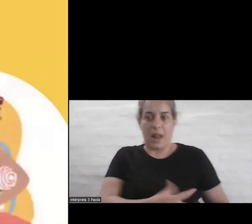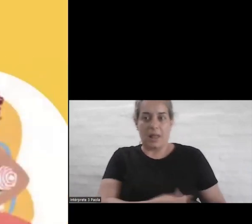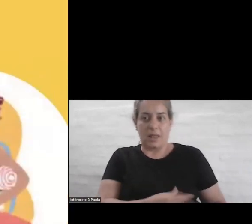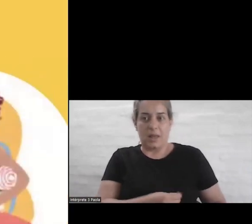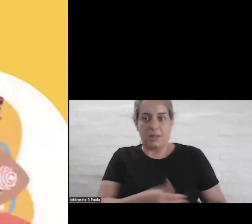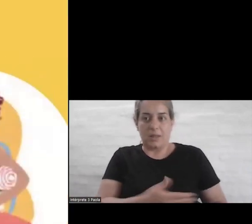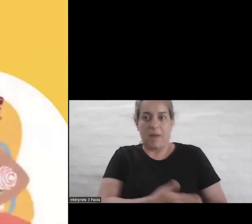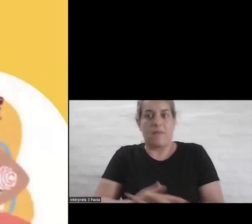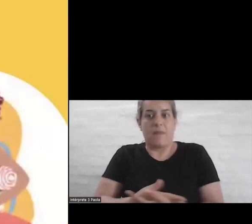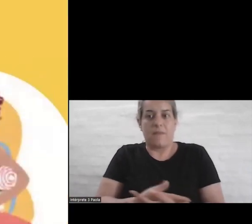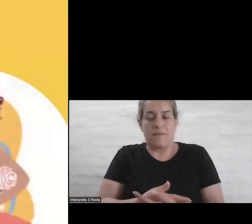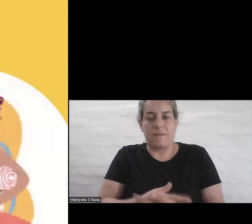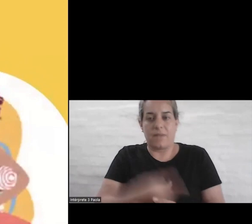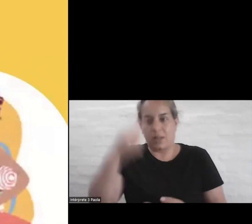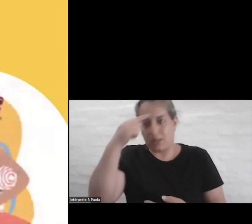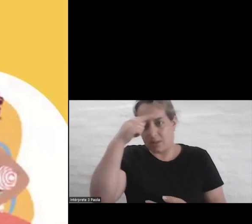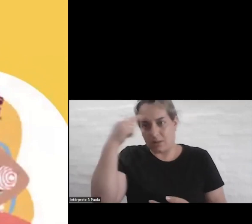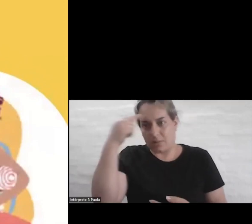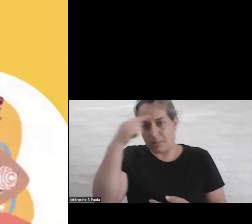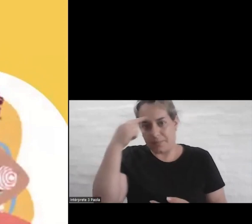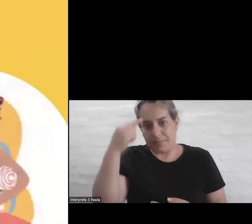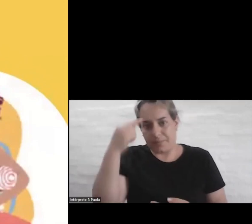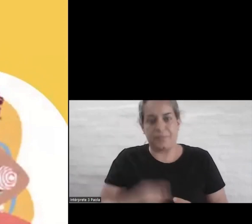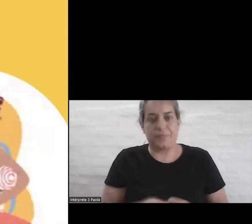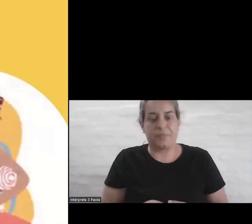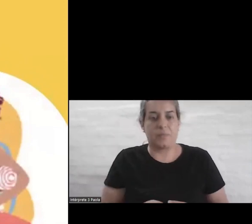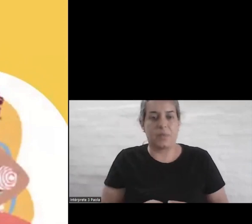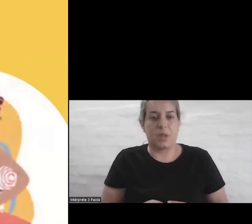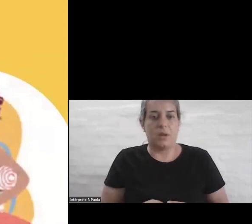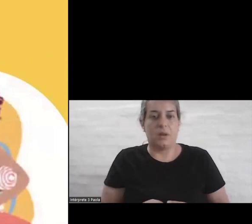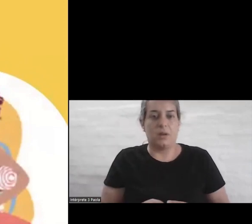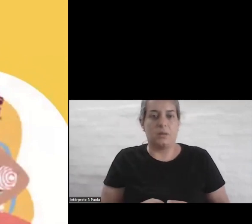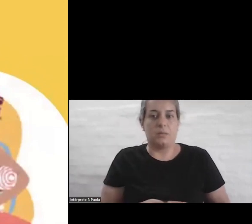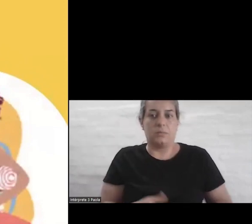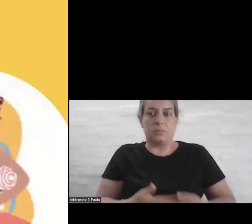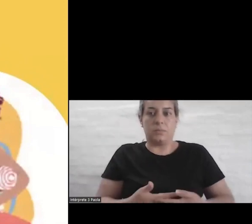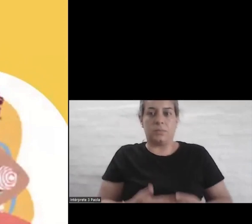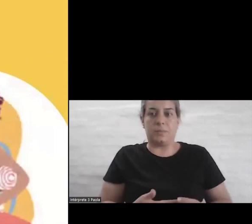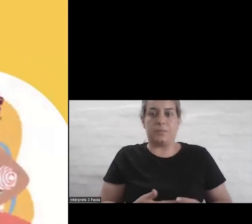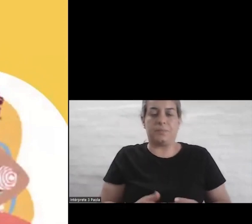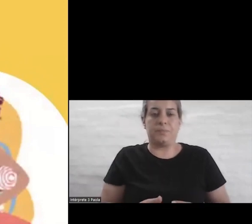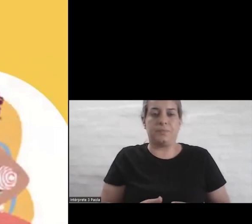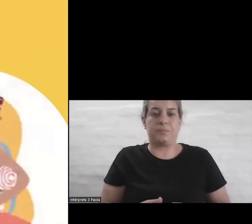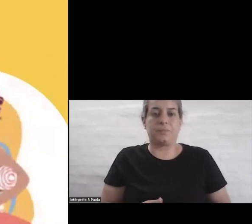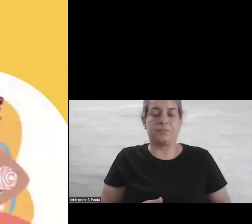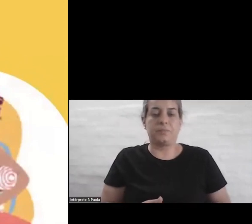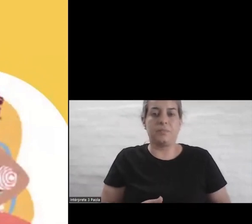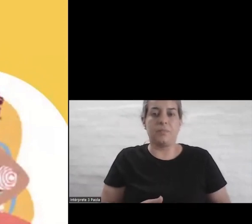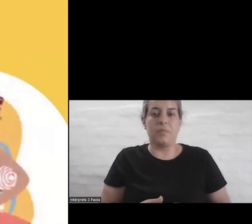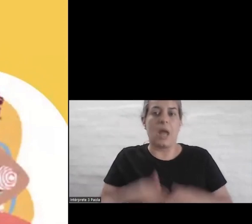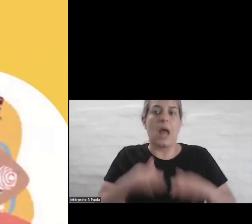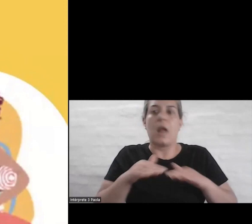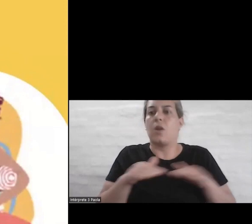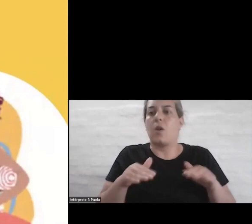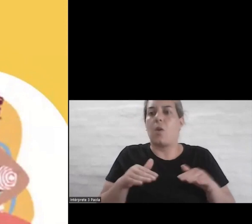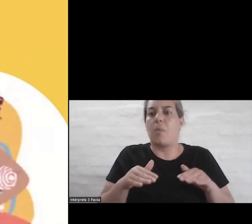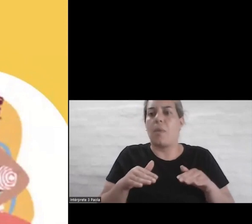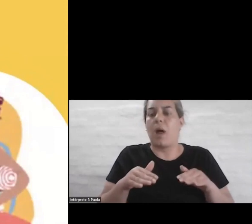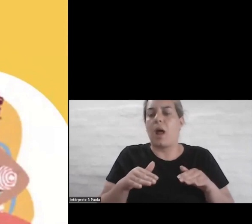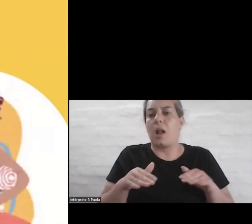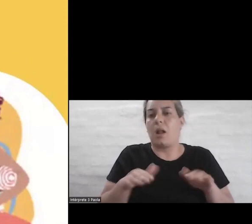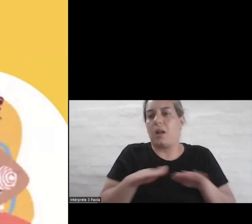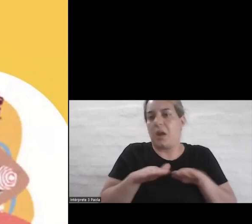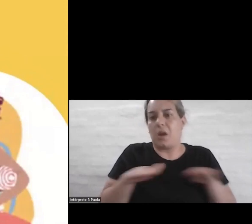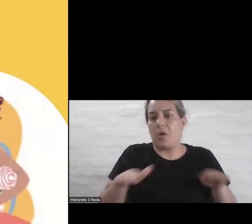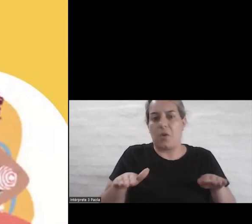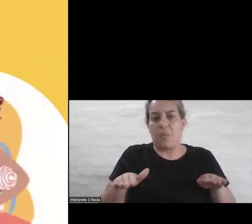A ver, sí, bueno, posturas, os he expuesto aquí pues un poco las clásicas, ¿vale? O sea, las